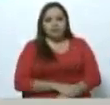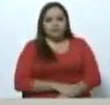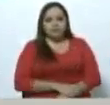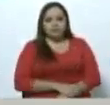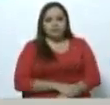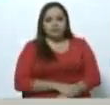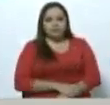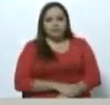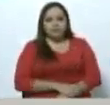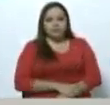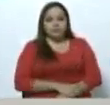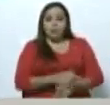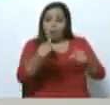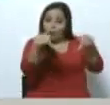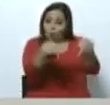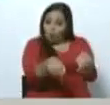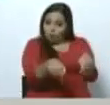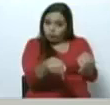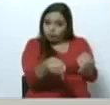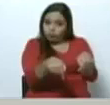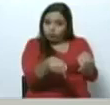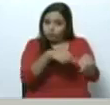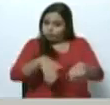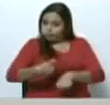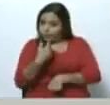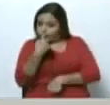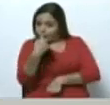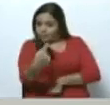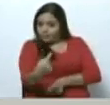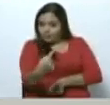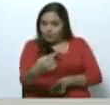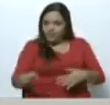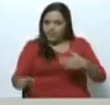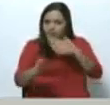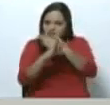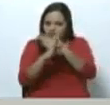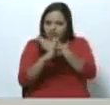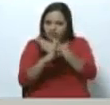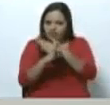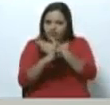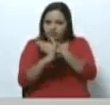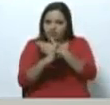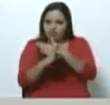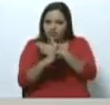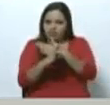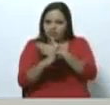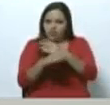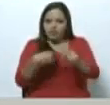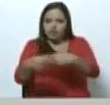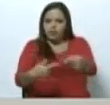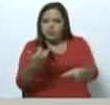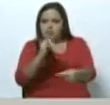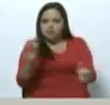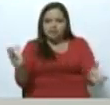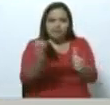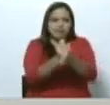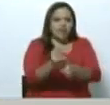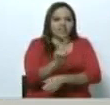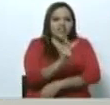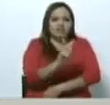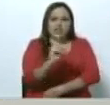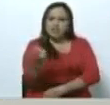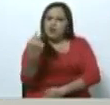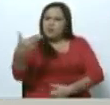Y hoy, nosotros podemos decir que lo que ha logrado Venezuela no tiene nada que ver con la renta petrolera. Ha